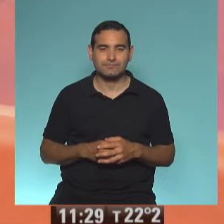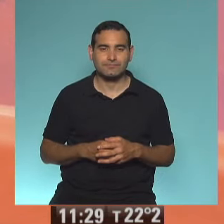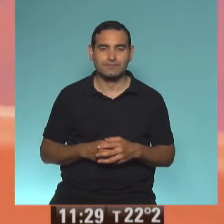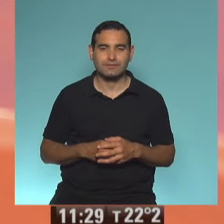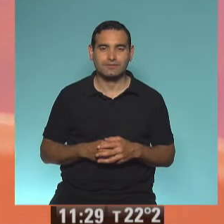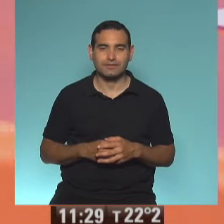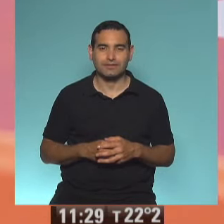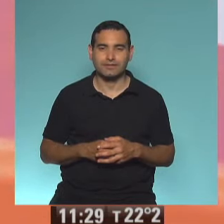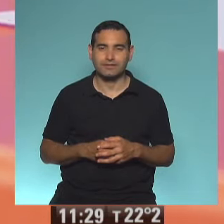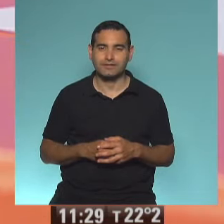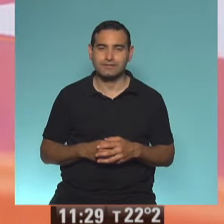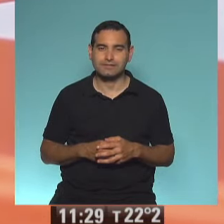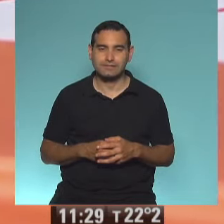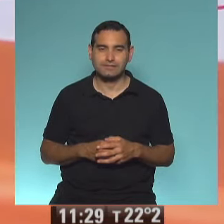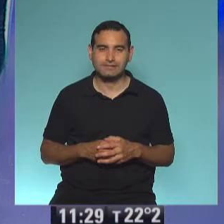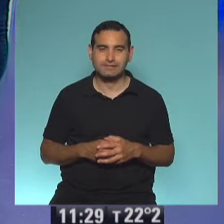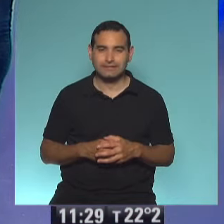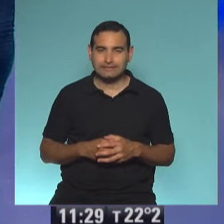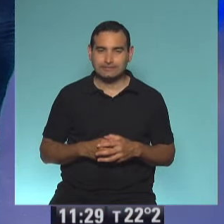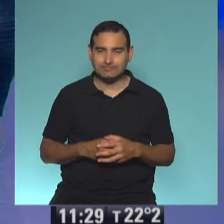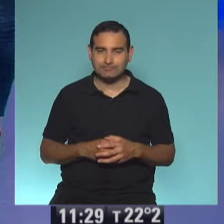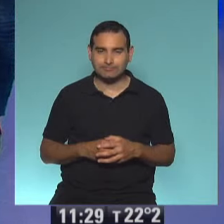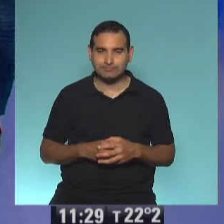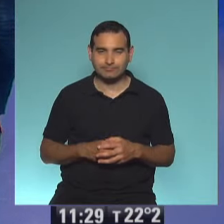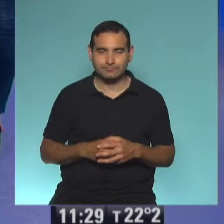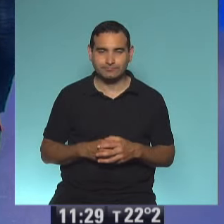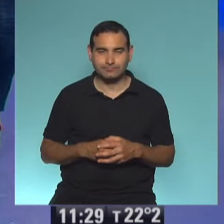A ver, caracolín, te vamos a observar.